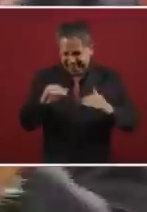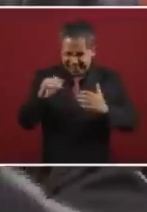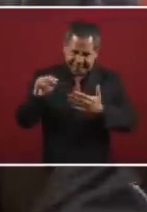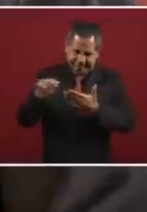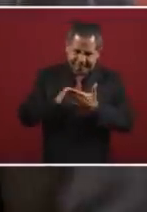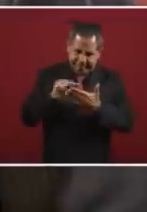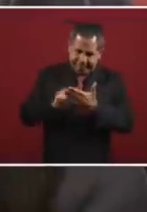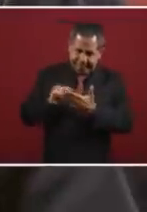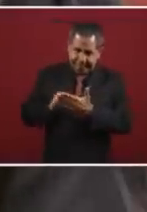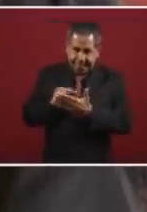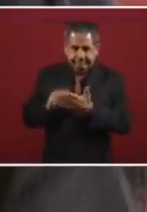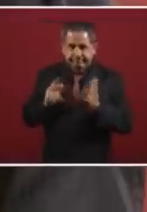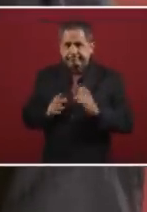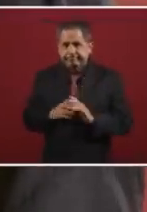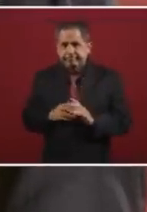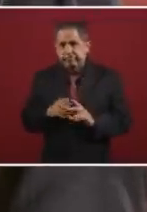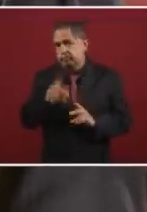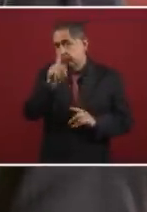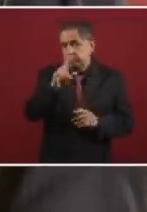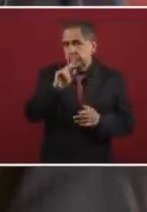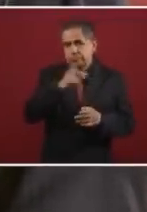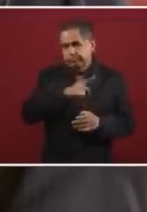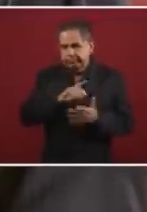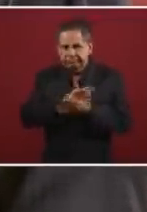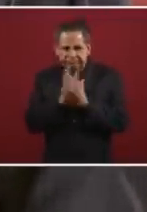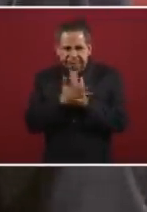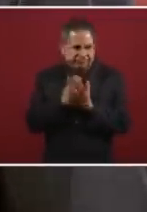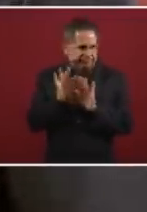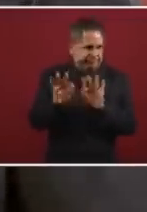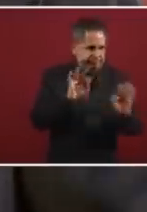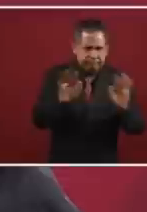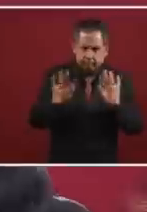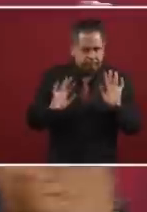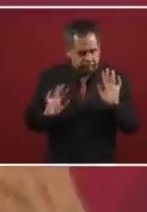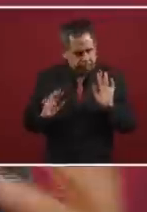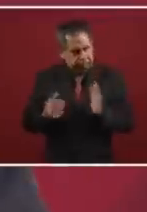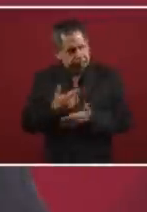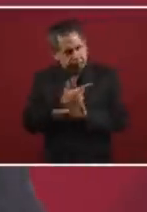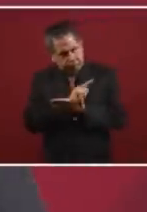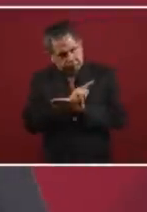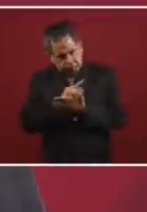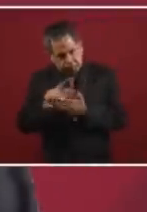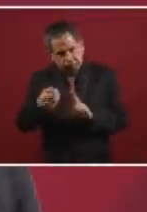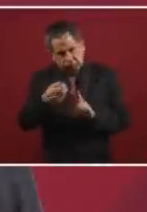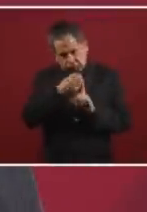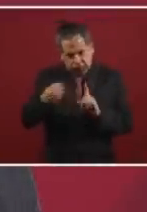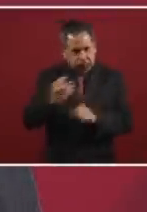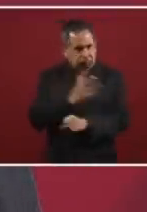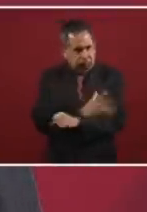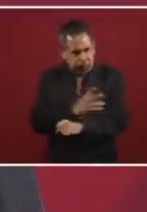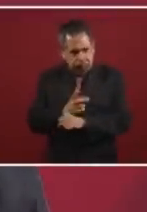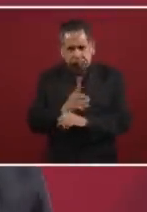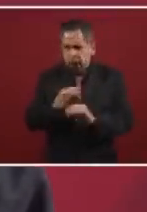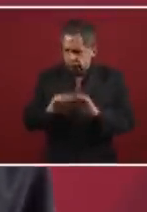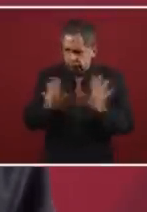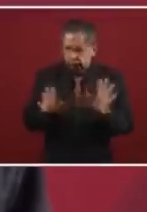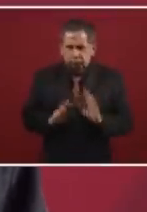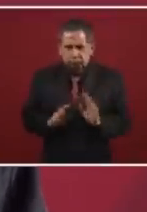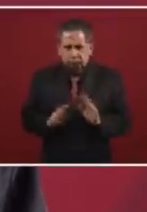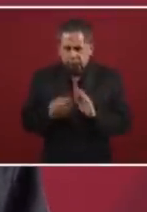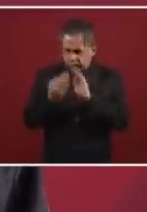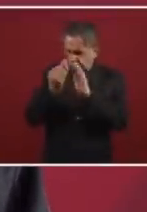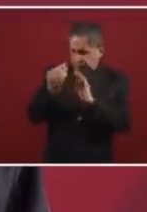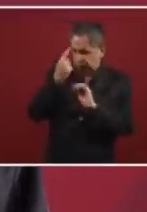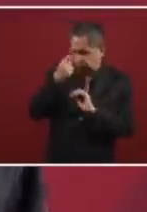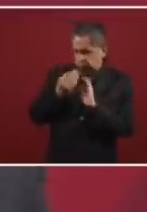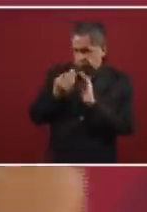más que no conspiren que este actúen con transparencia que den la cara